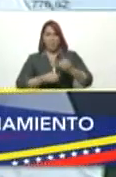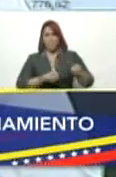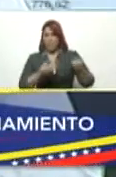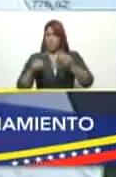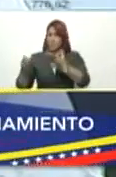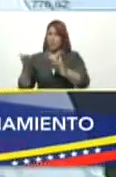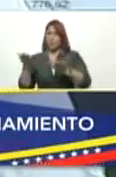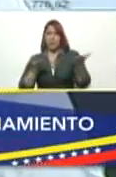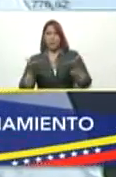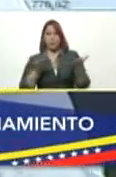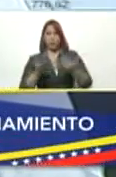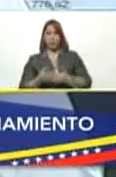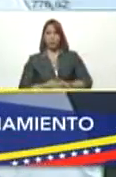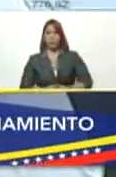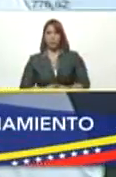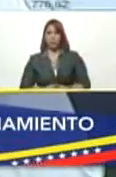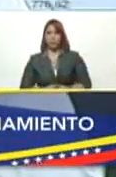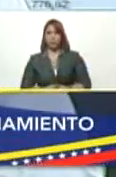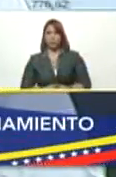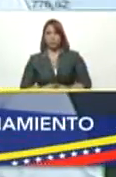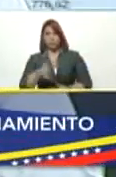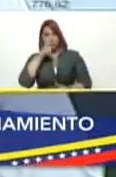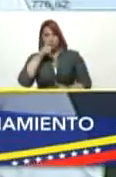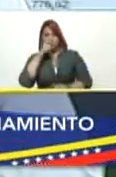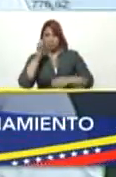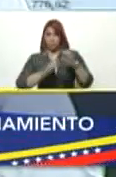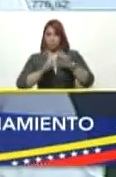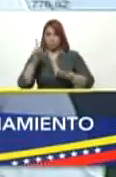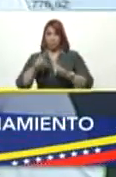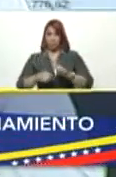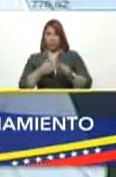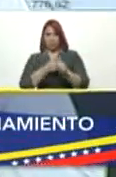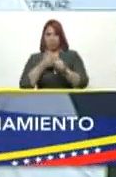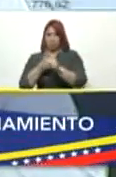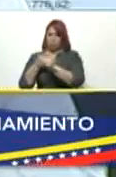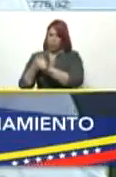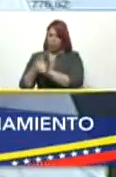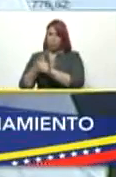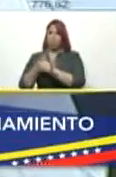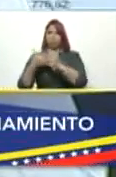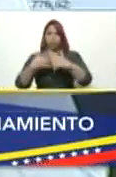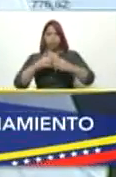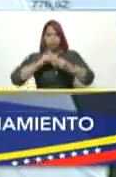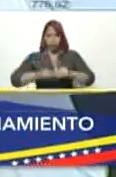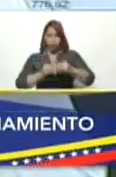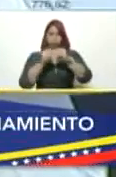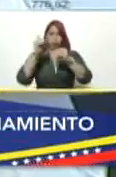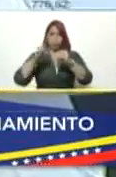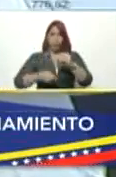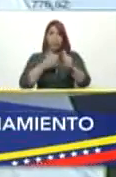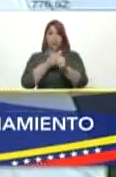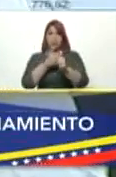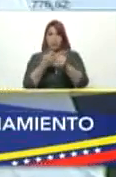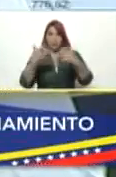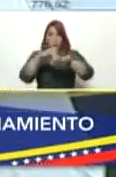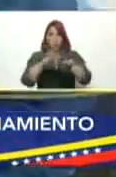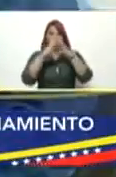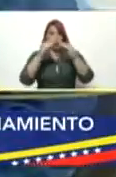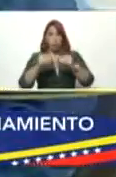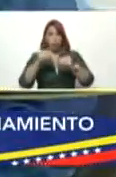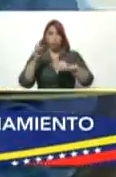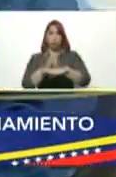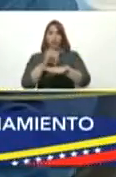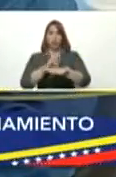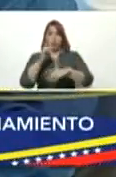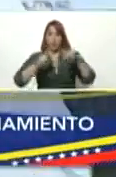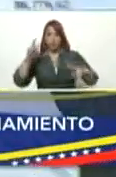de servicios de patrullaje, de asistencia mecánica y de asistencia integral a todos los